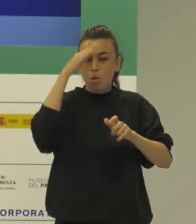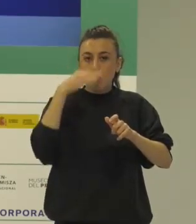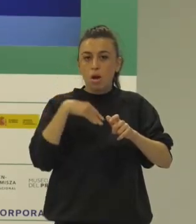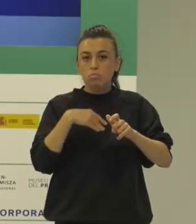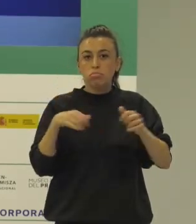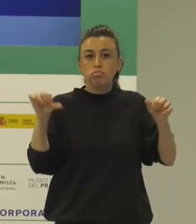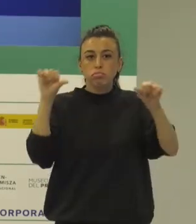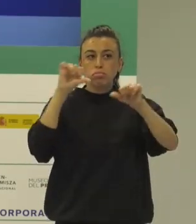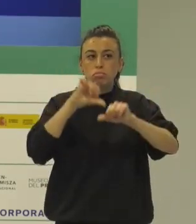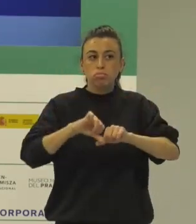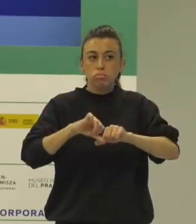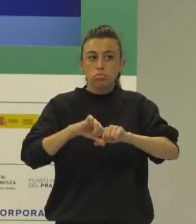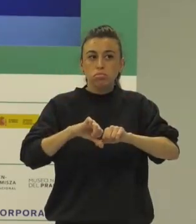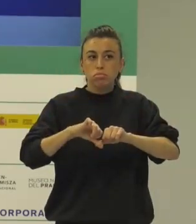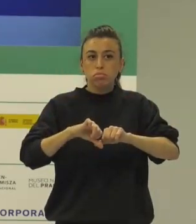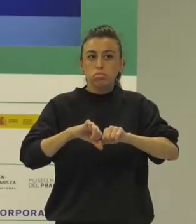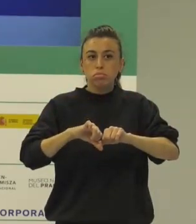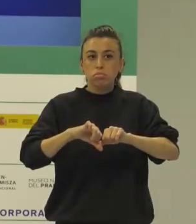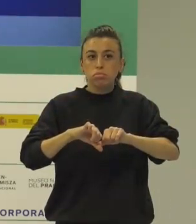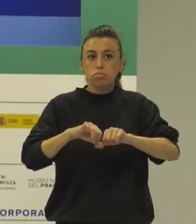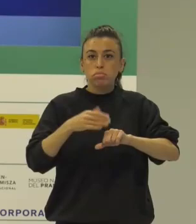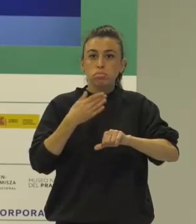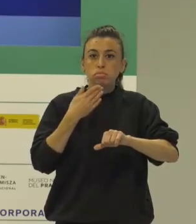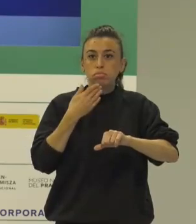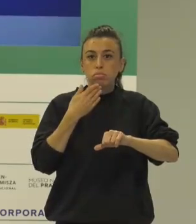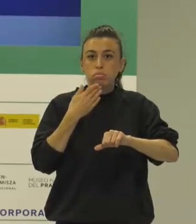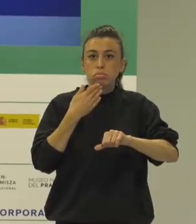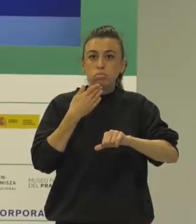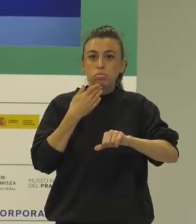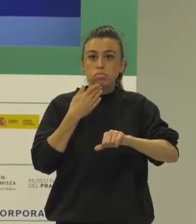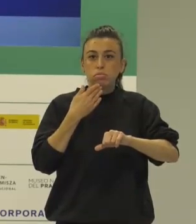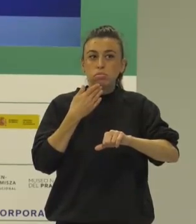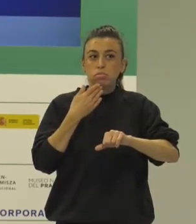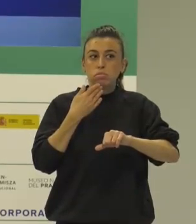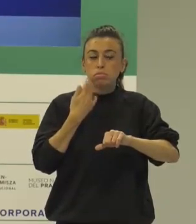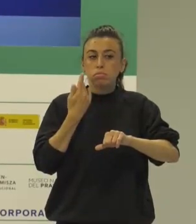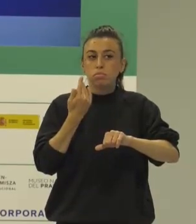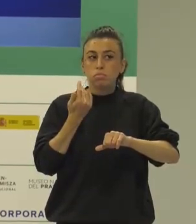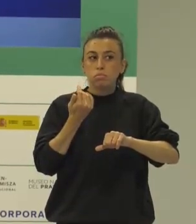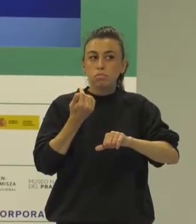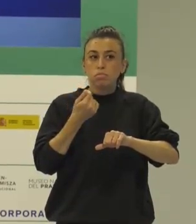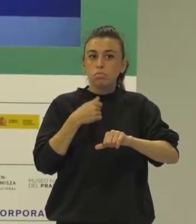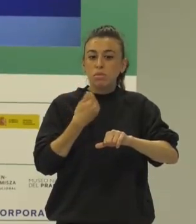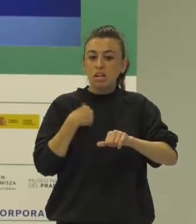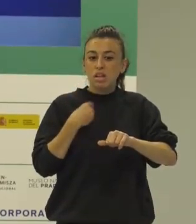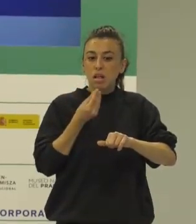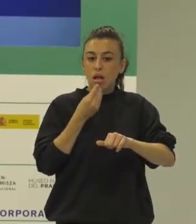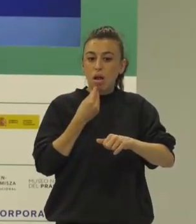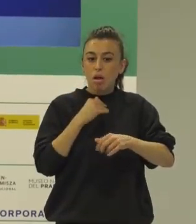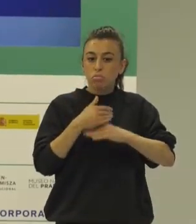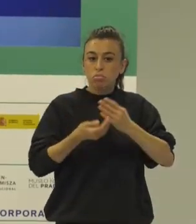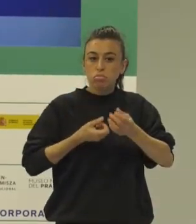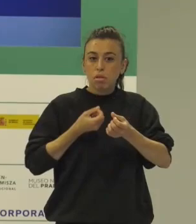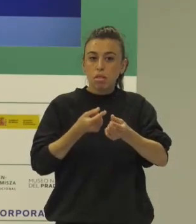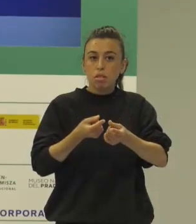derrumbe de desilusión, es como el derrumbe de la utopía. Yeah. Y significaría, es como, bueno, ya no hay para dónde coger, no hay para dónde